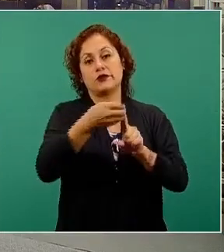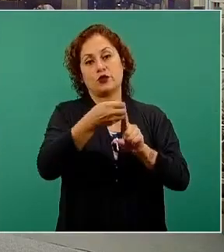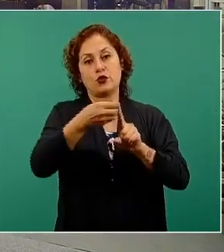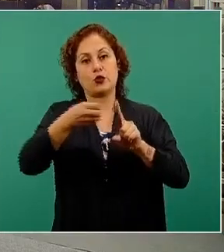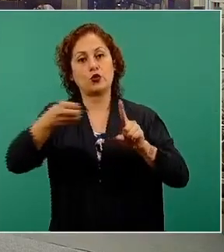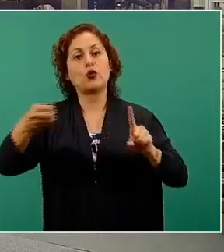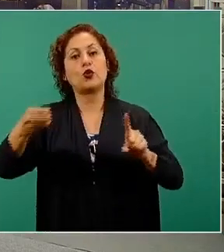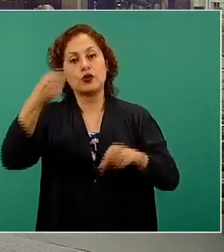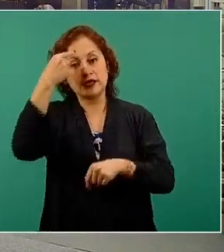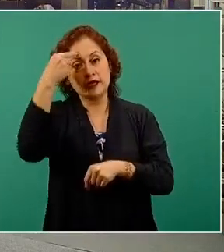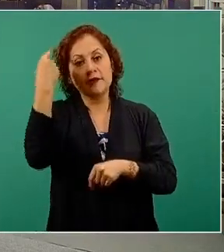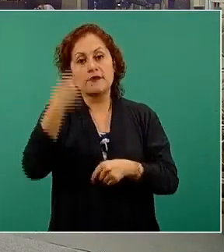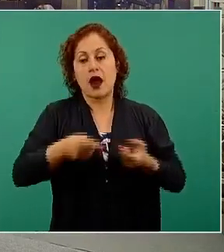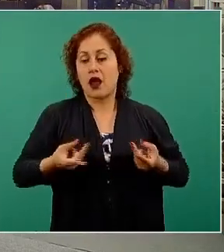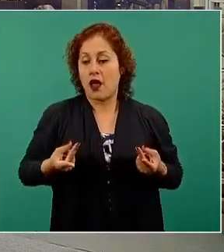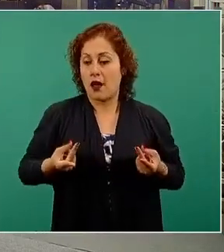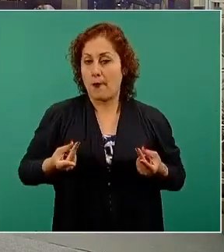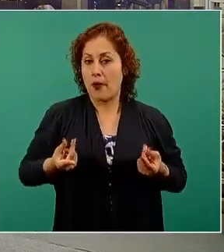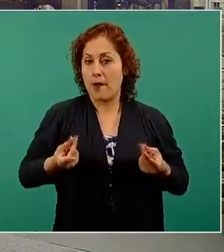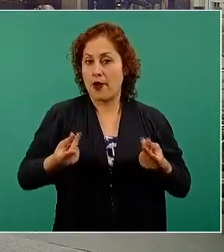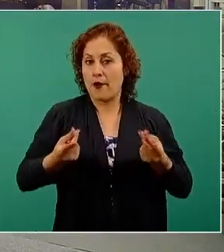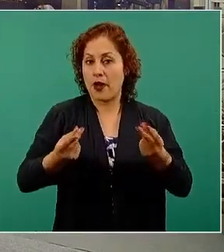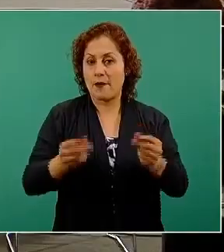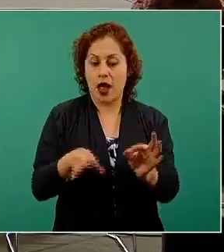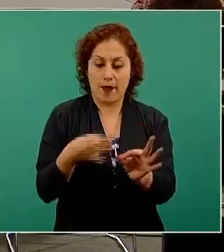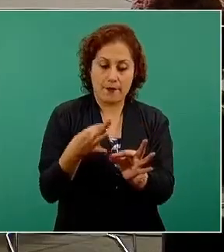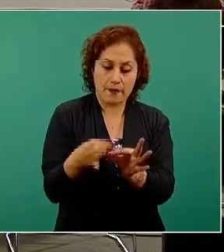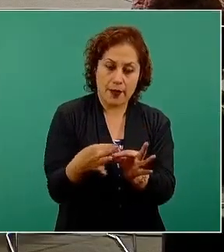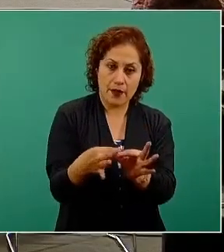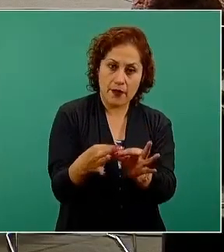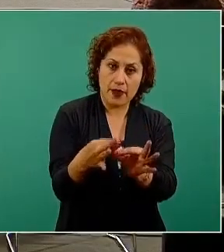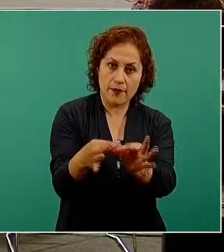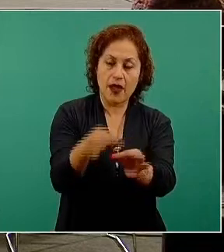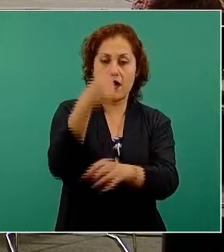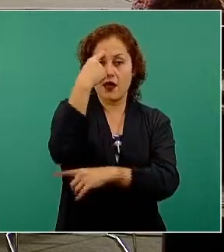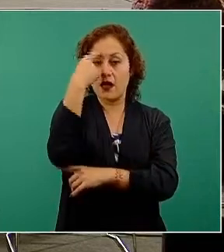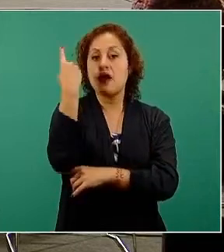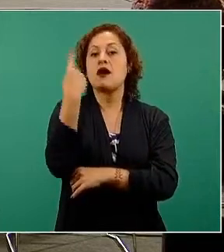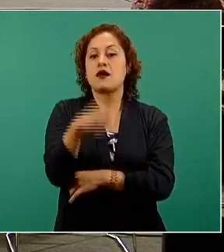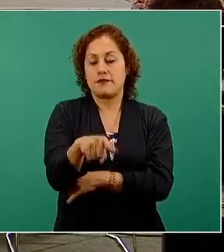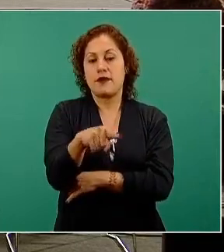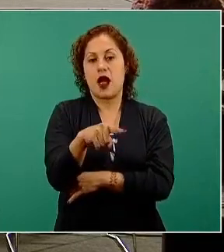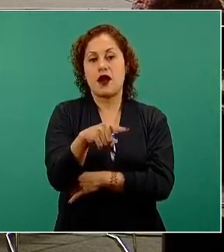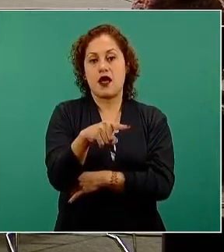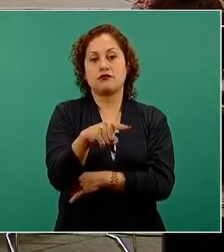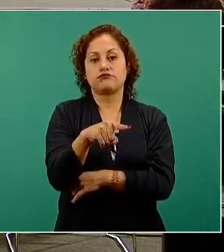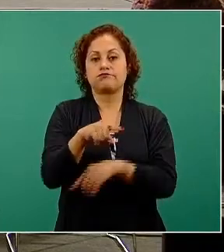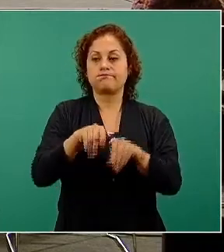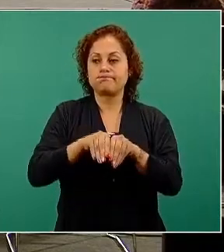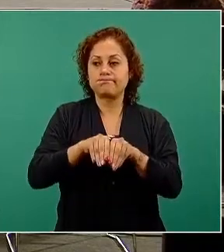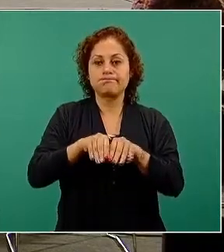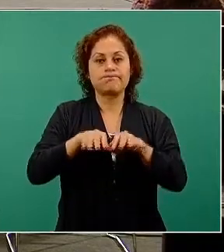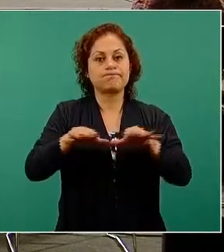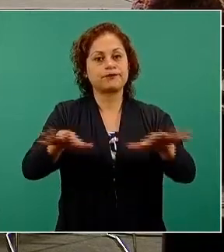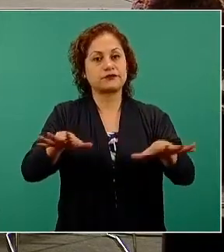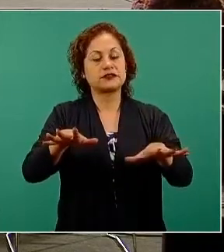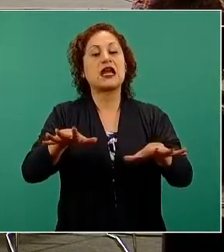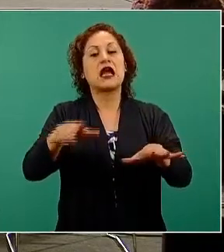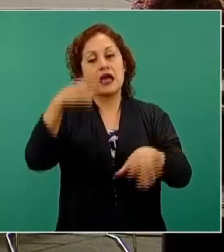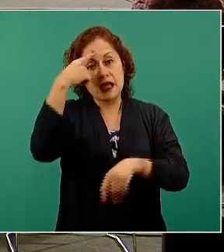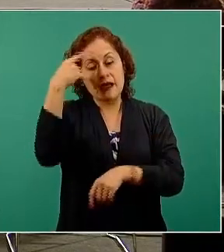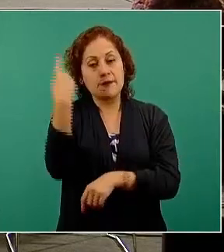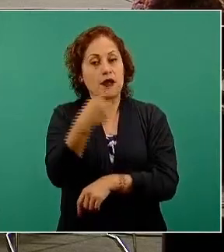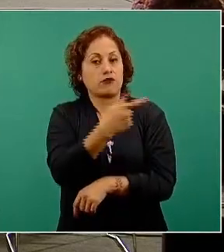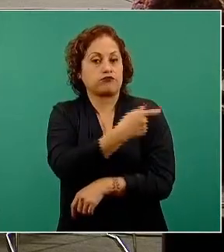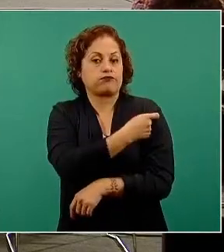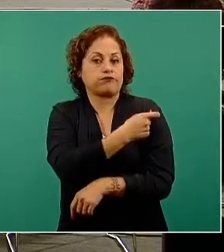permita avanzar de manera eficiente, rápida y expandir lo más cercano a las personas posible. Entonces,